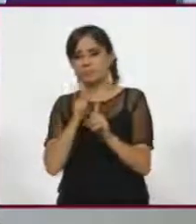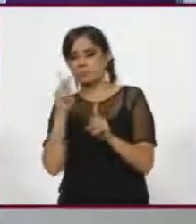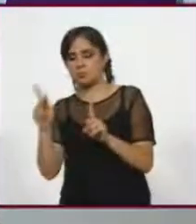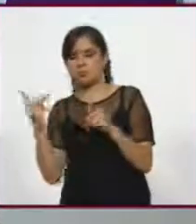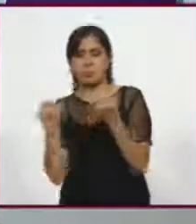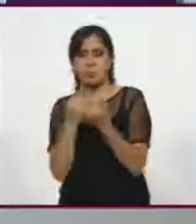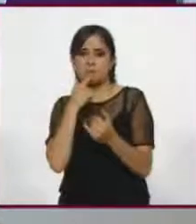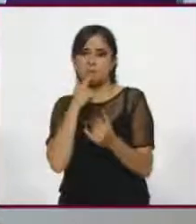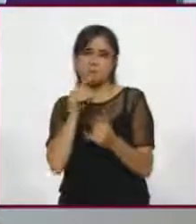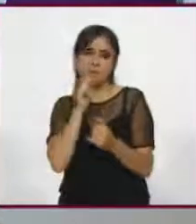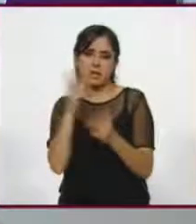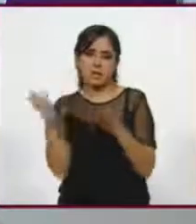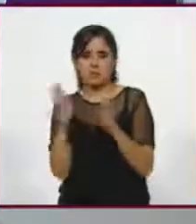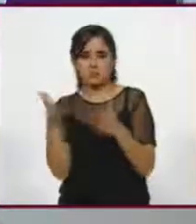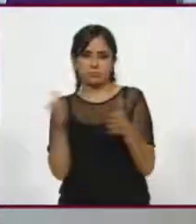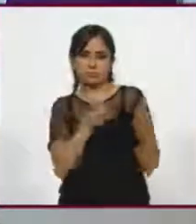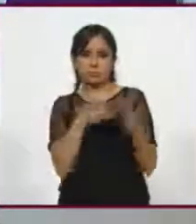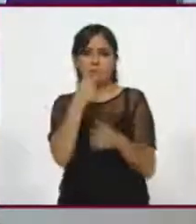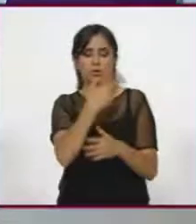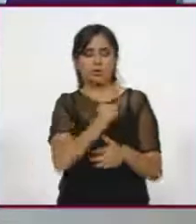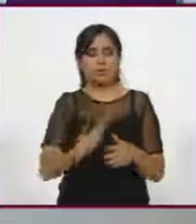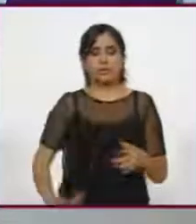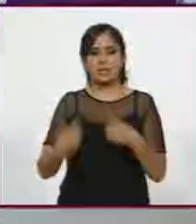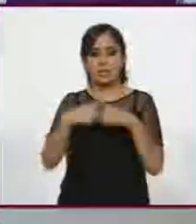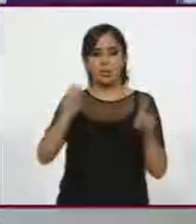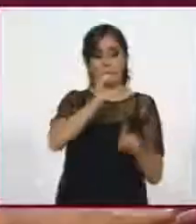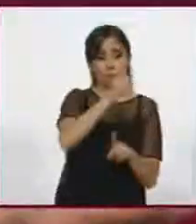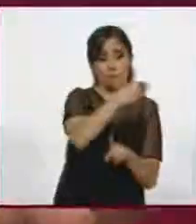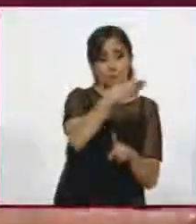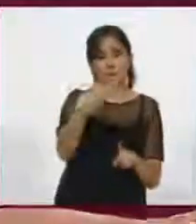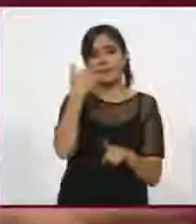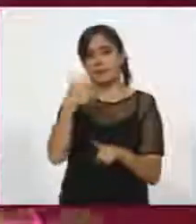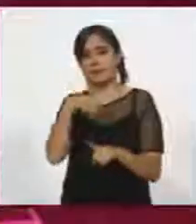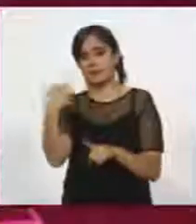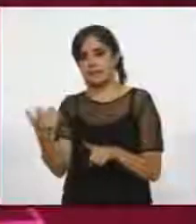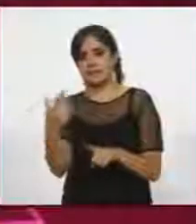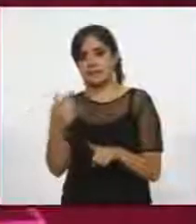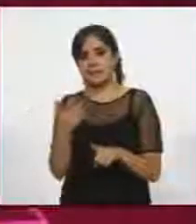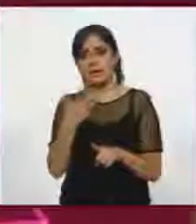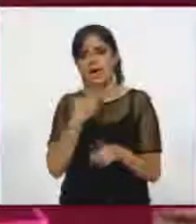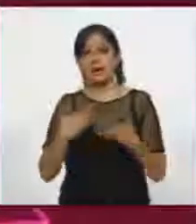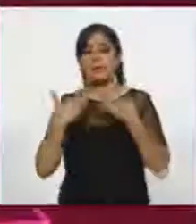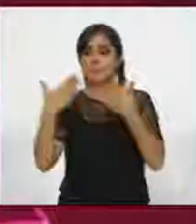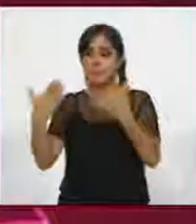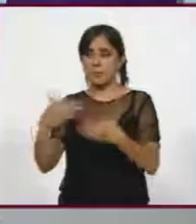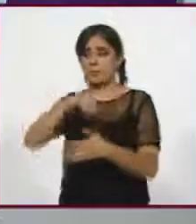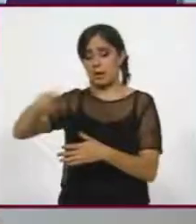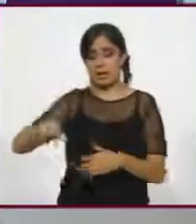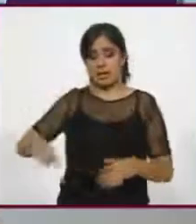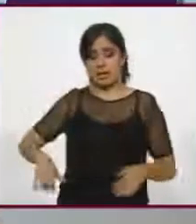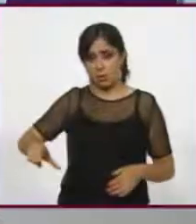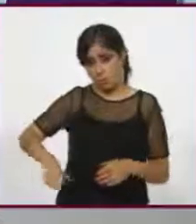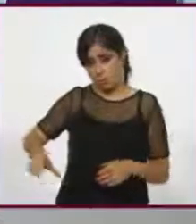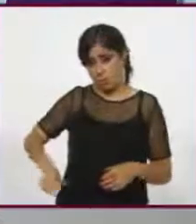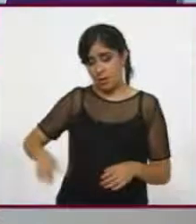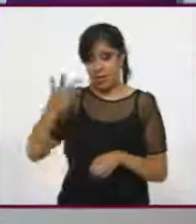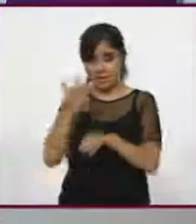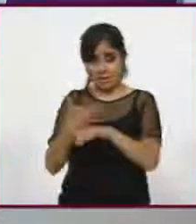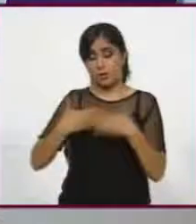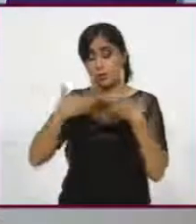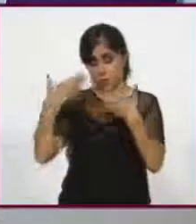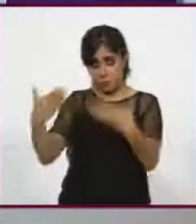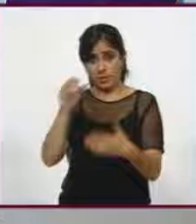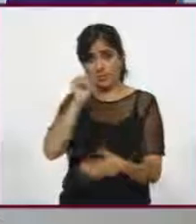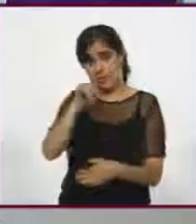en años anteriores con 2 administraciones. ¿Se confía más en las instituciones de Estados Unidos que en su presidente? En el país en general, en la